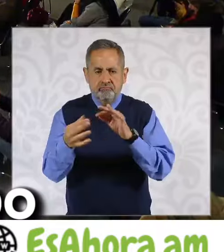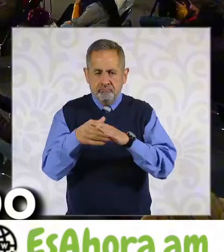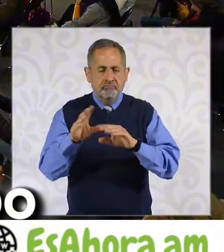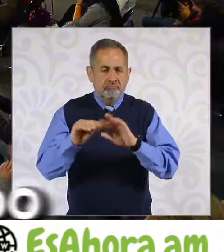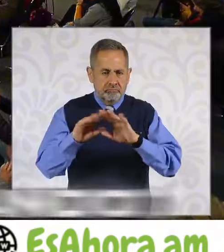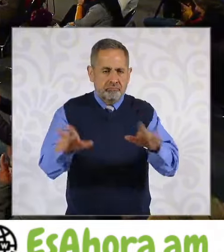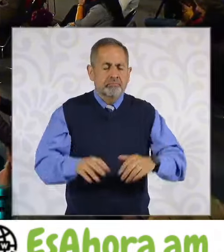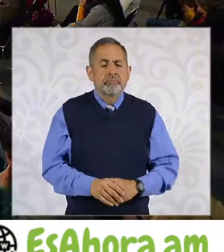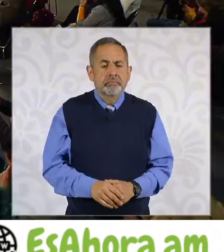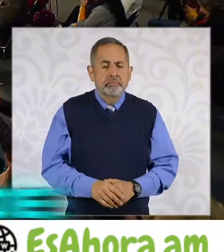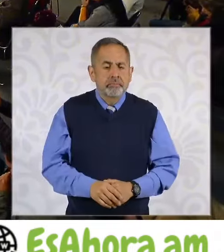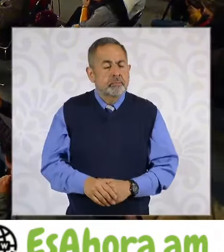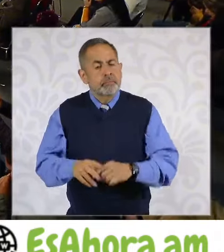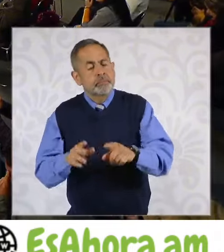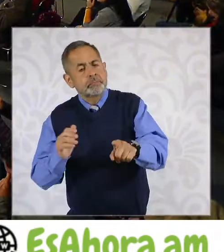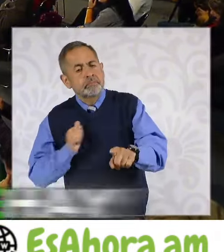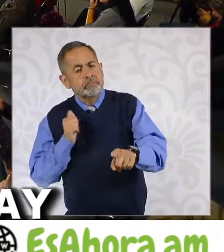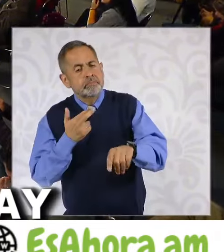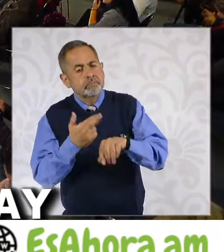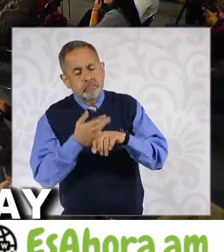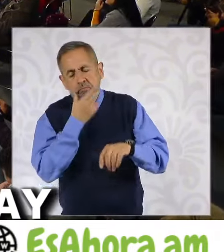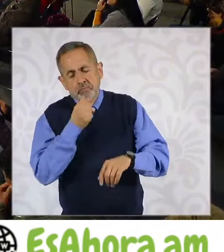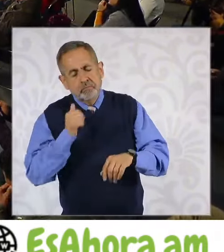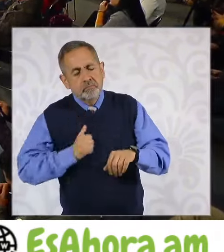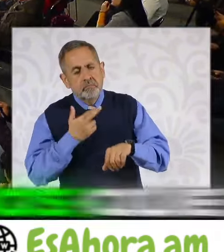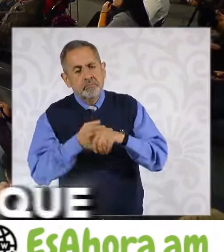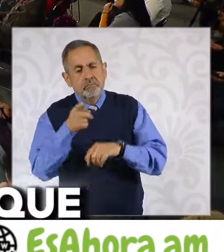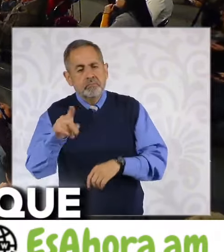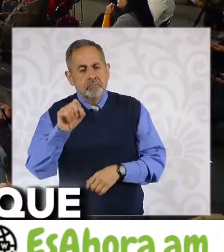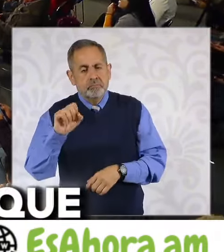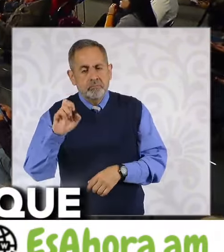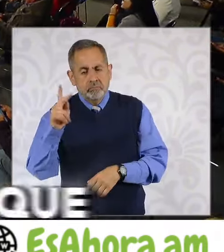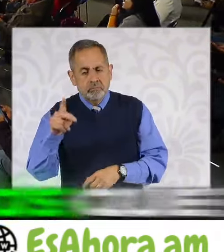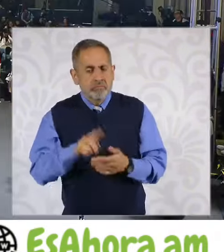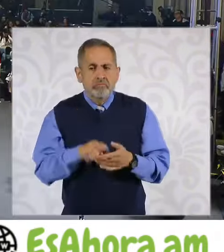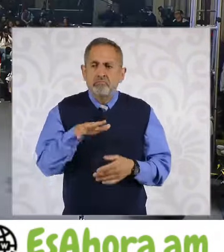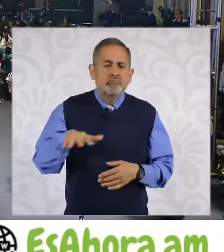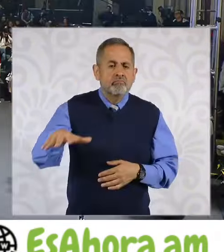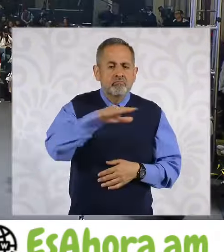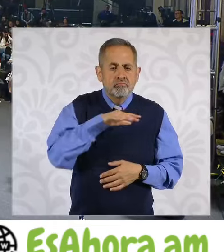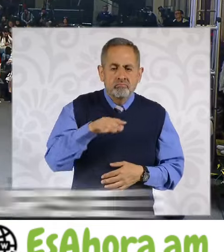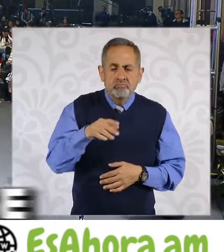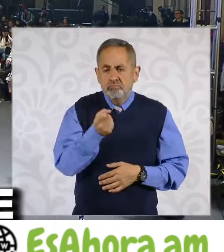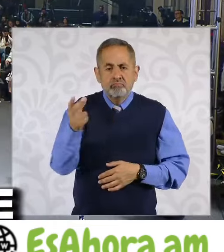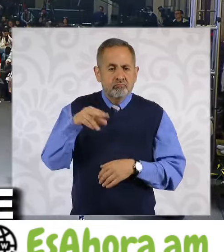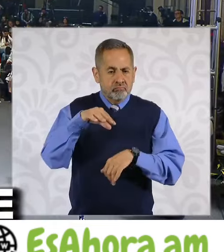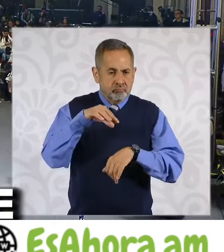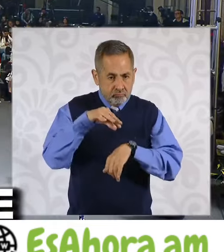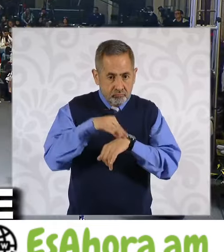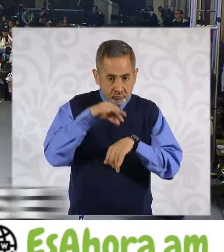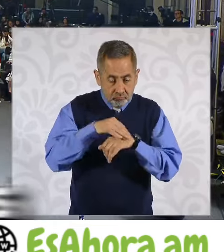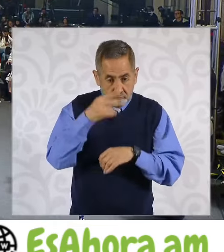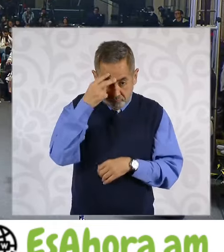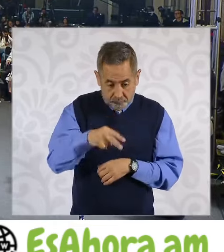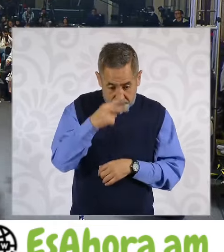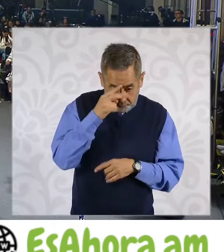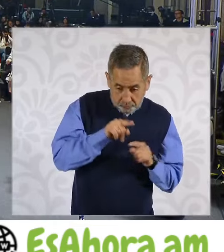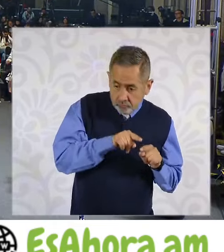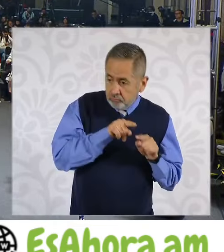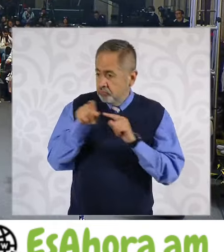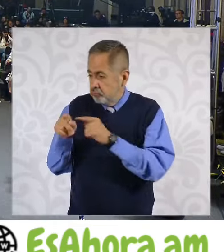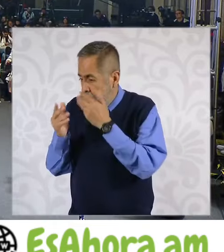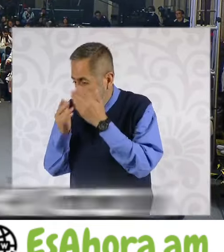ya aprovechando que está aquí el secretario de la SEP, normalmente hay médicos mexicanos que van hasta a Cuba a especializarse después de